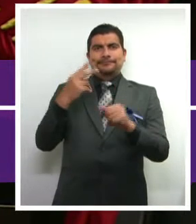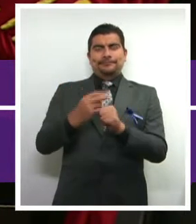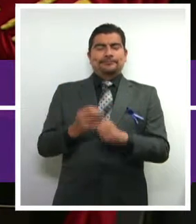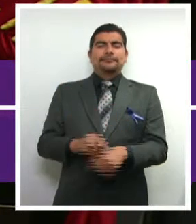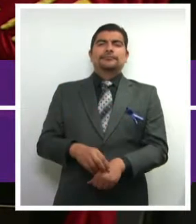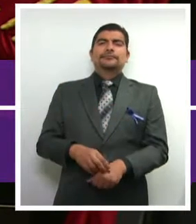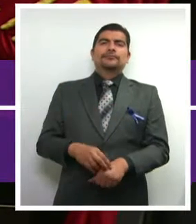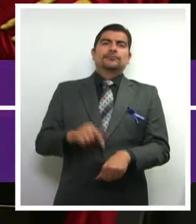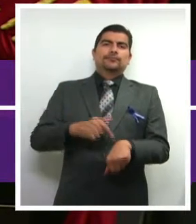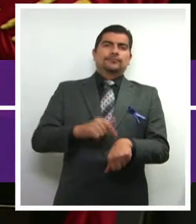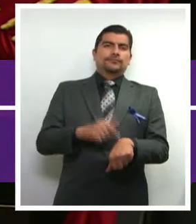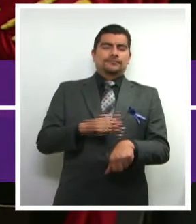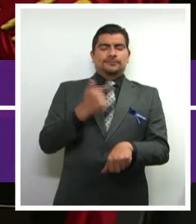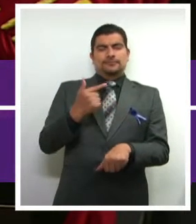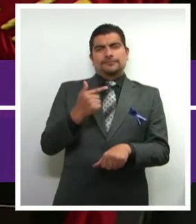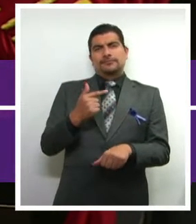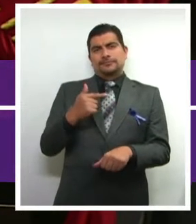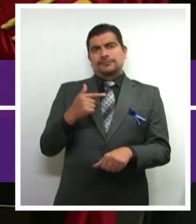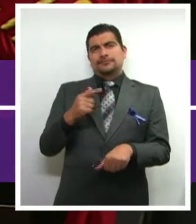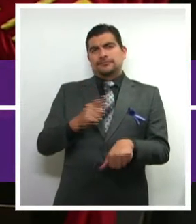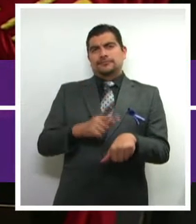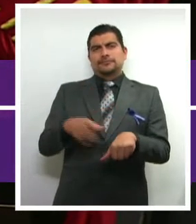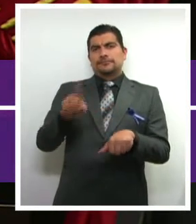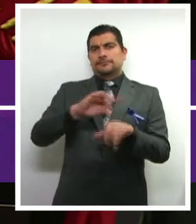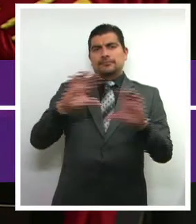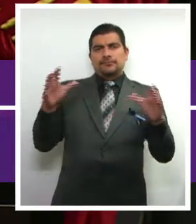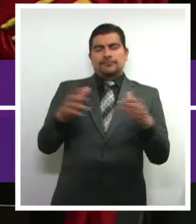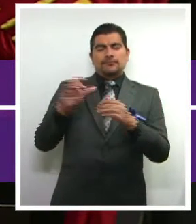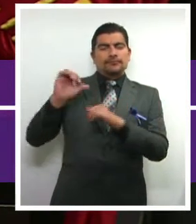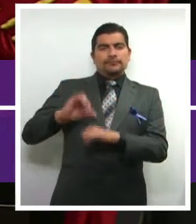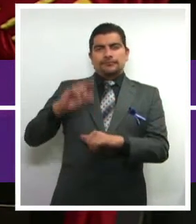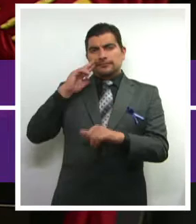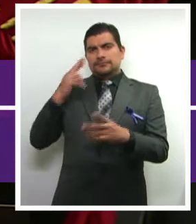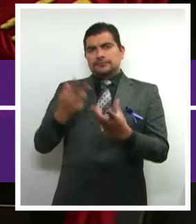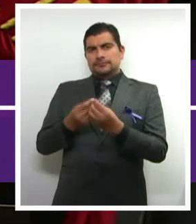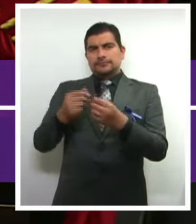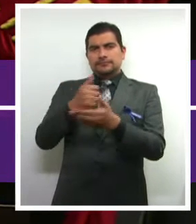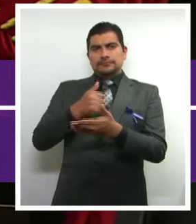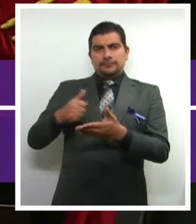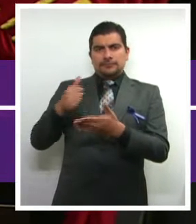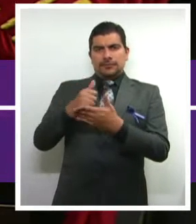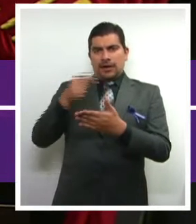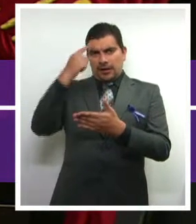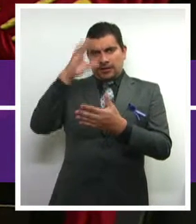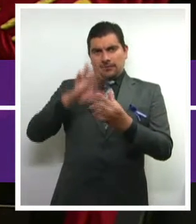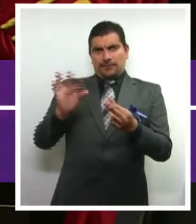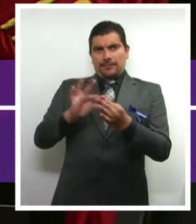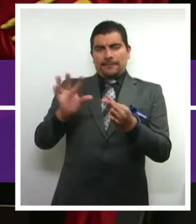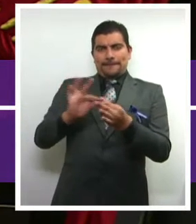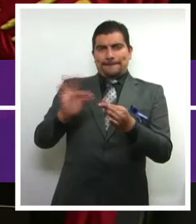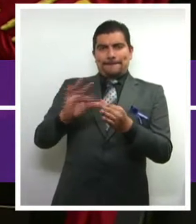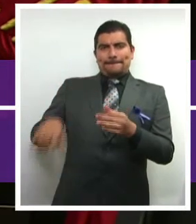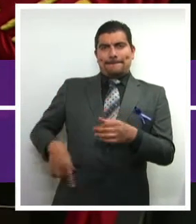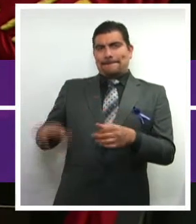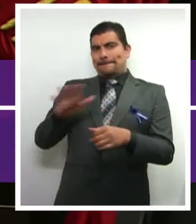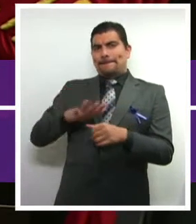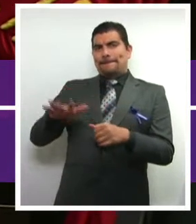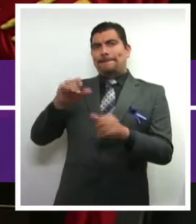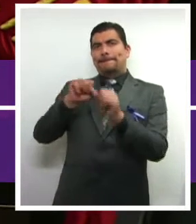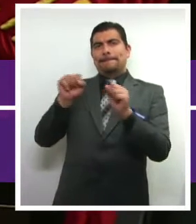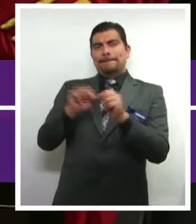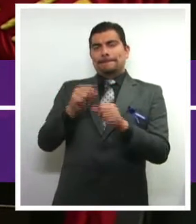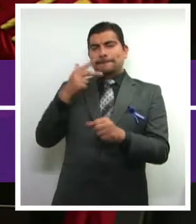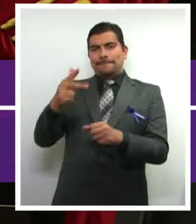12 horas, Comisión de Ciudadanía, Ejercicio Democrático y Régimen de Gobierno, Salón 8, segundo